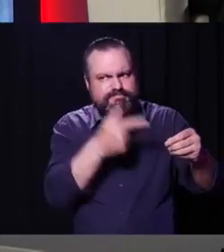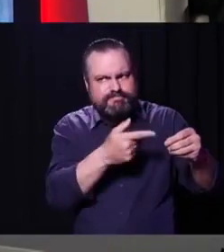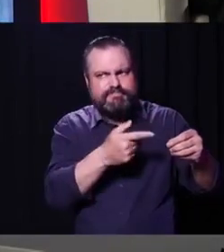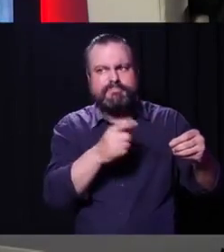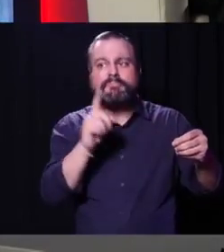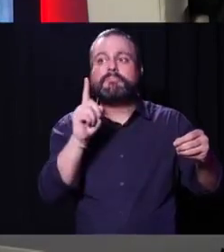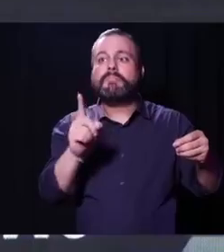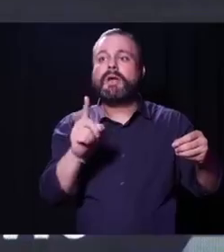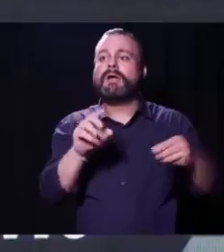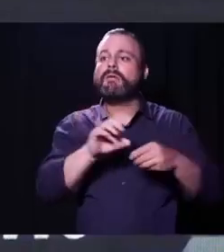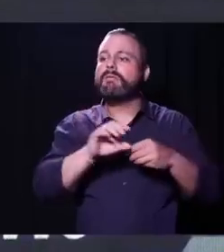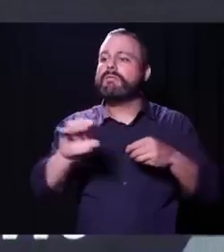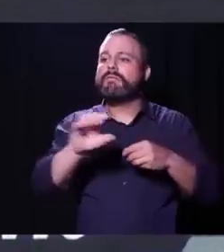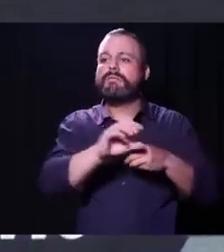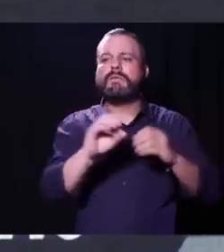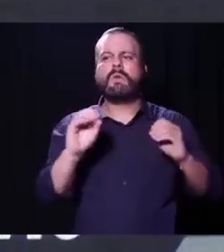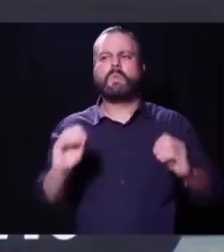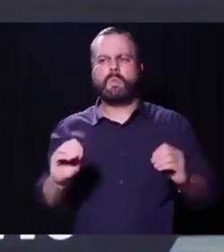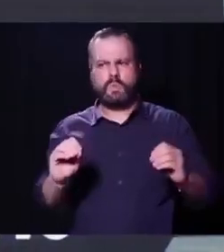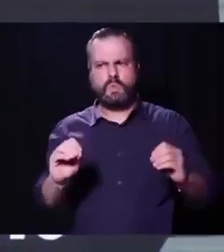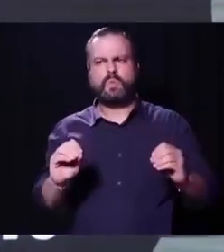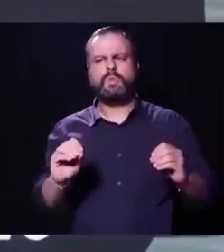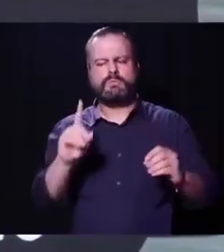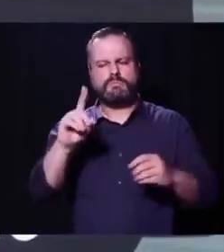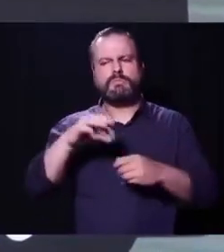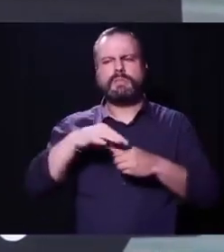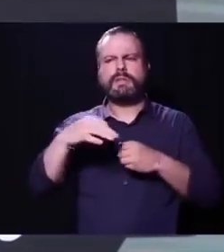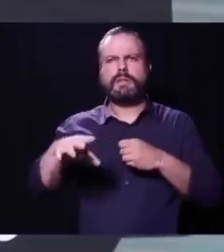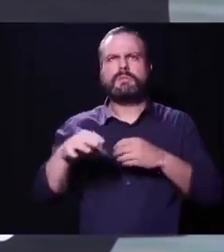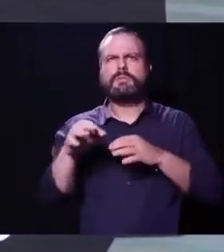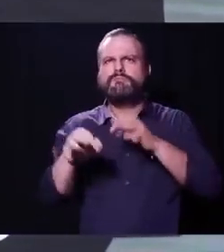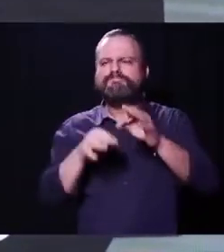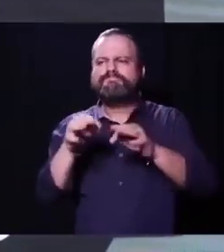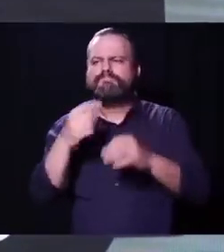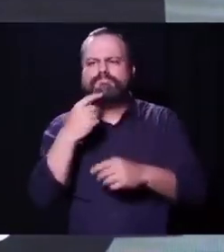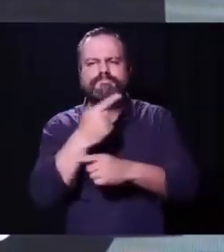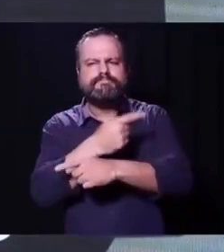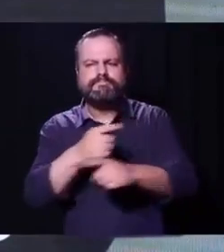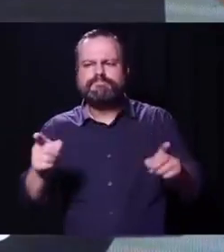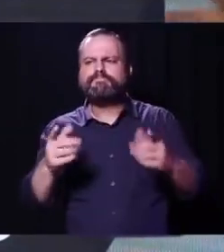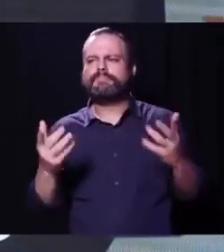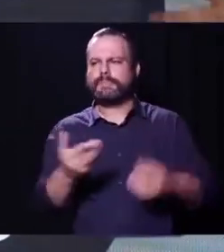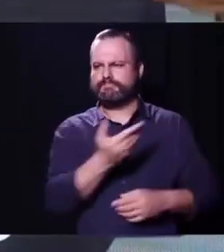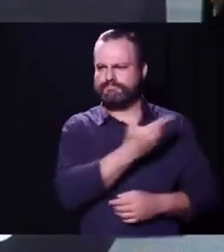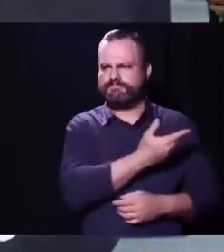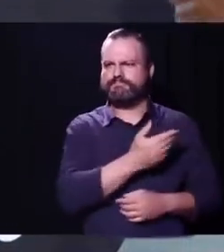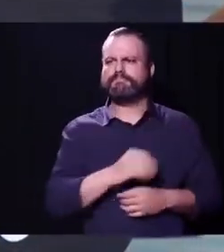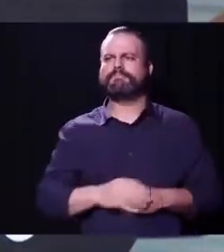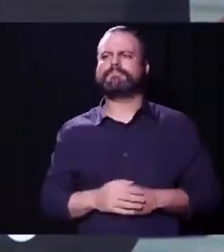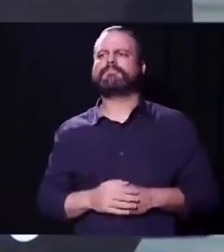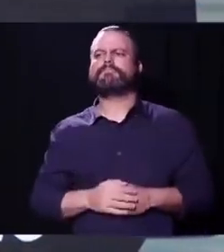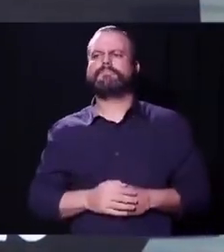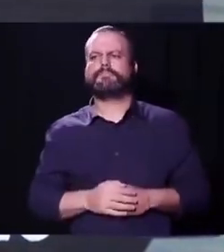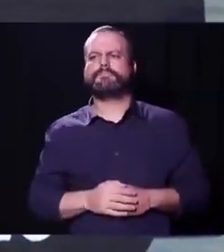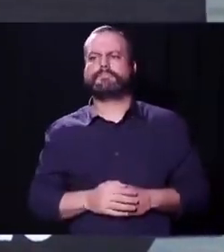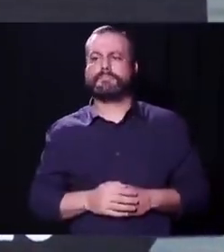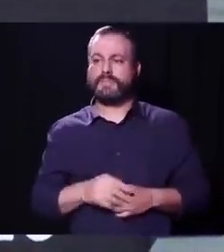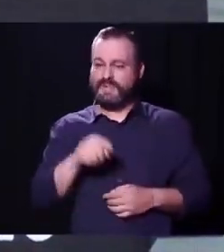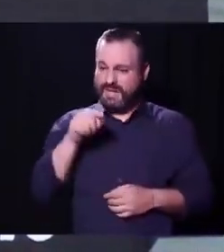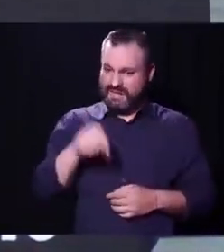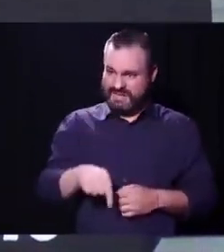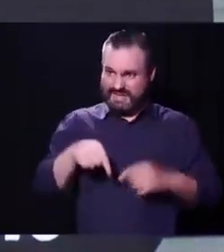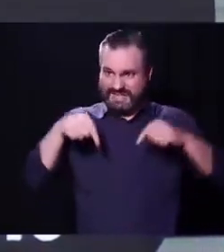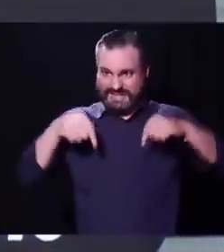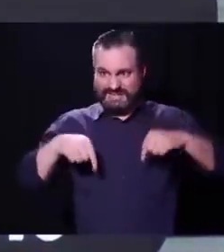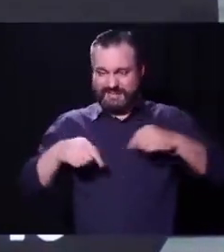país, Panamá tiene 4 millones de habitantes y el presupuesto de este país es